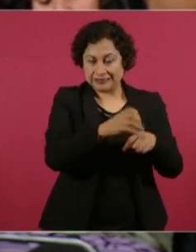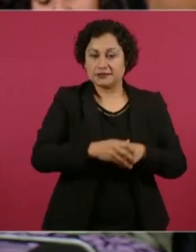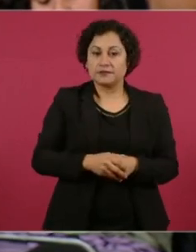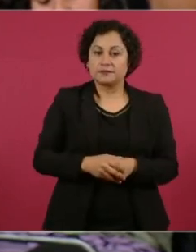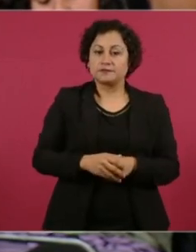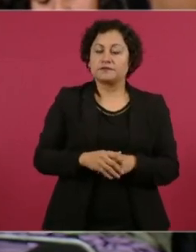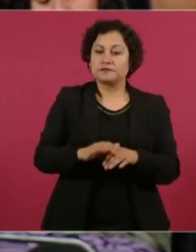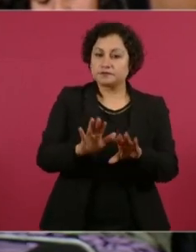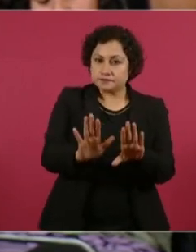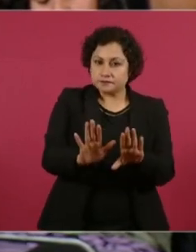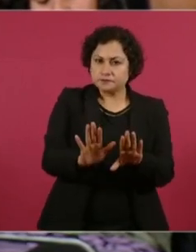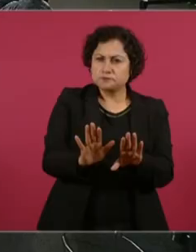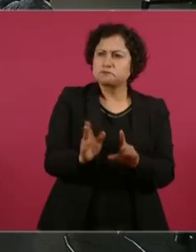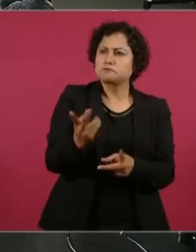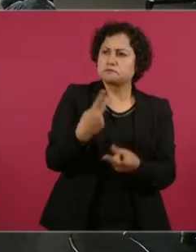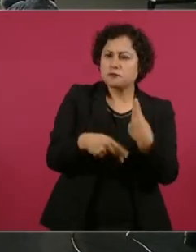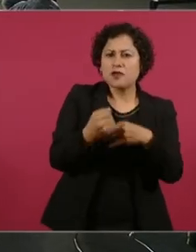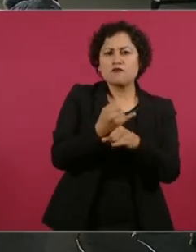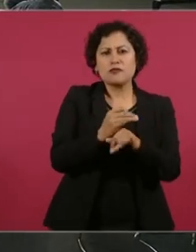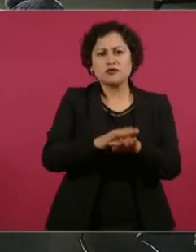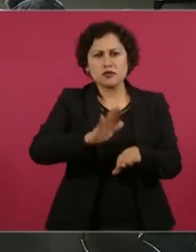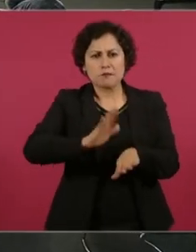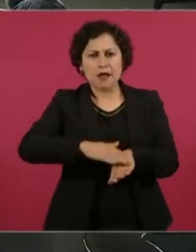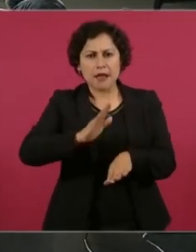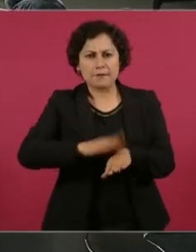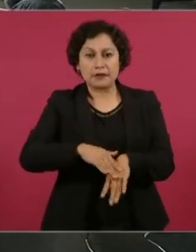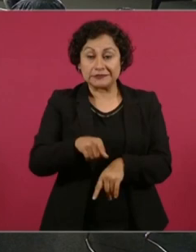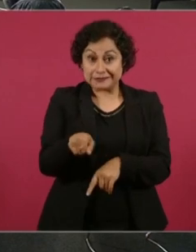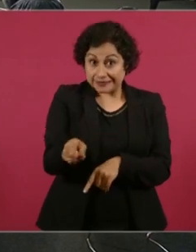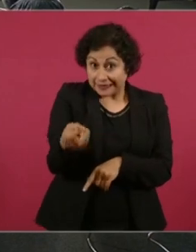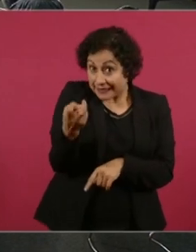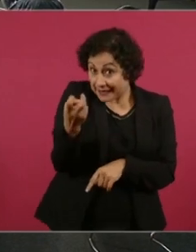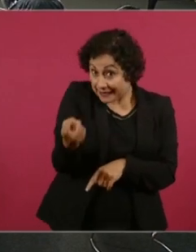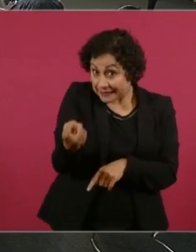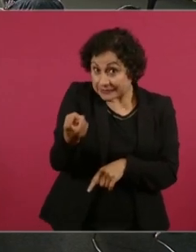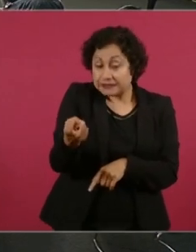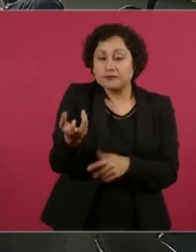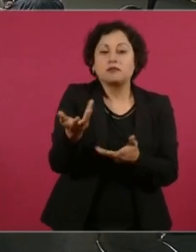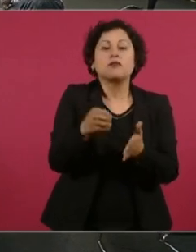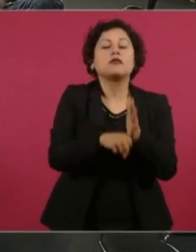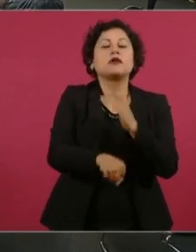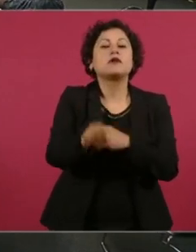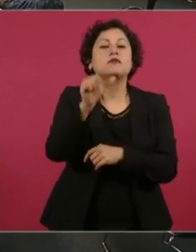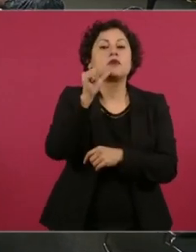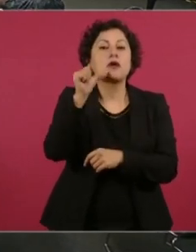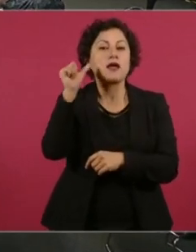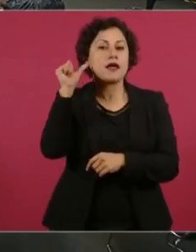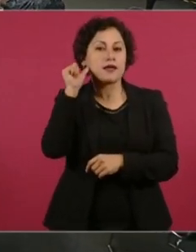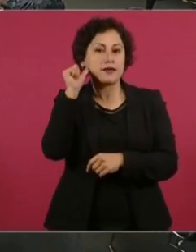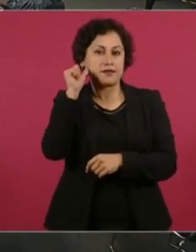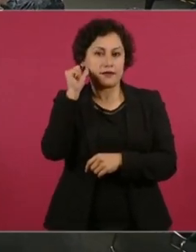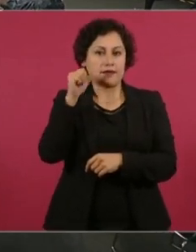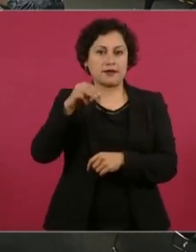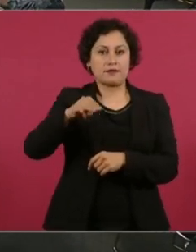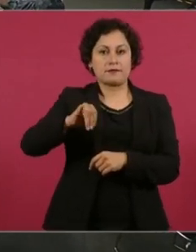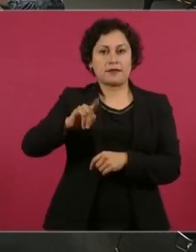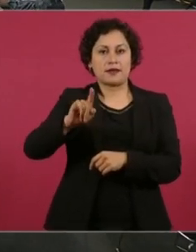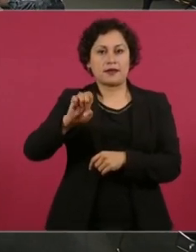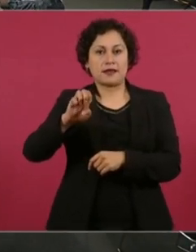información, va saliendo ese reportaje de ayer de Milenio, no sé si